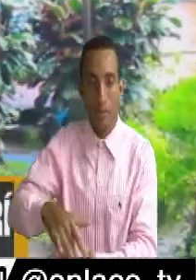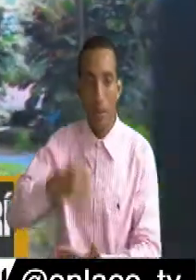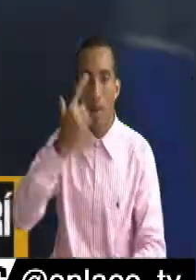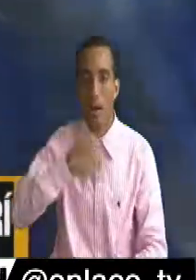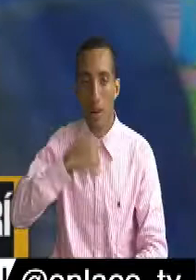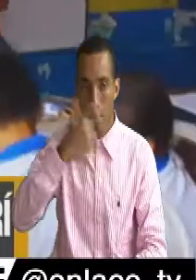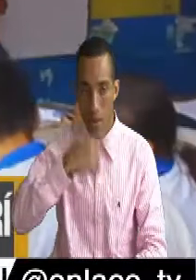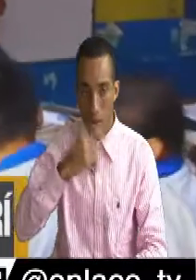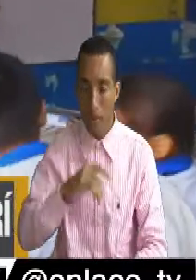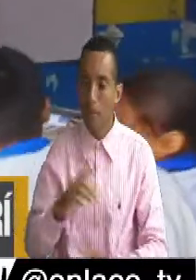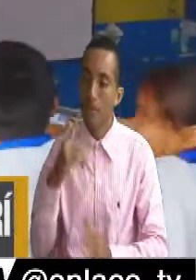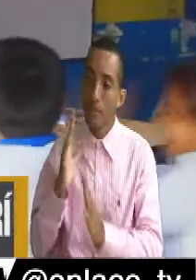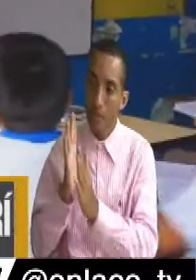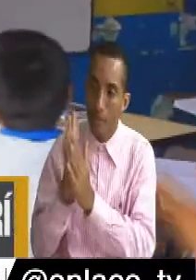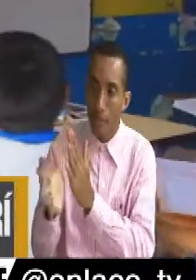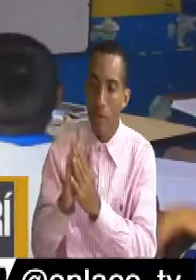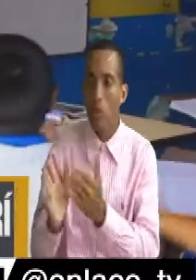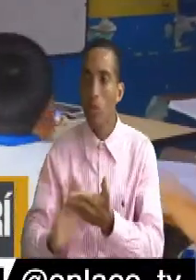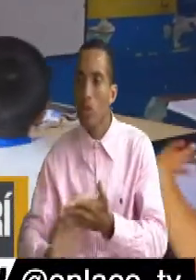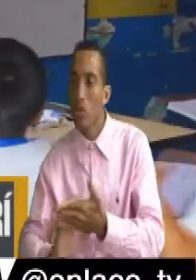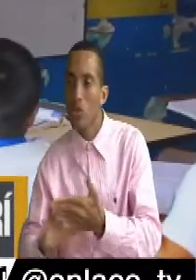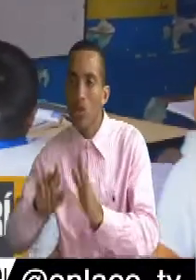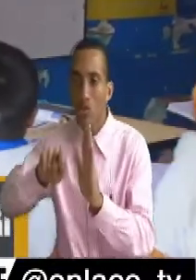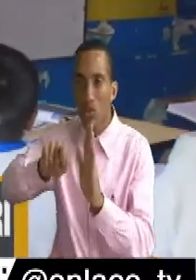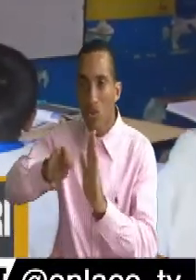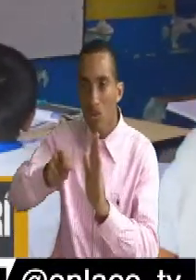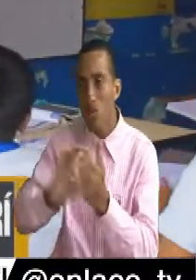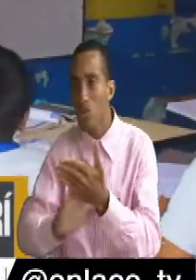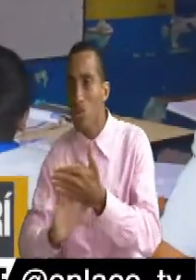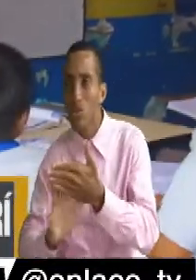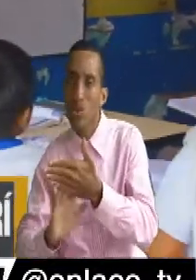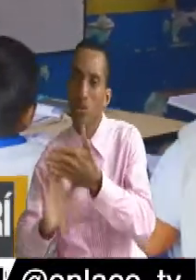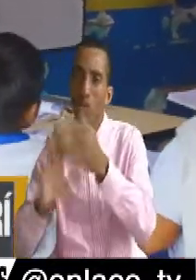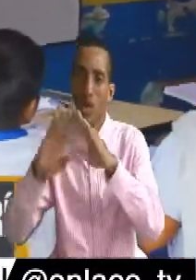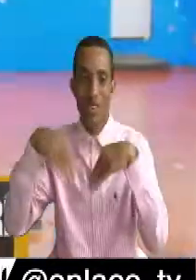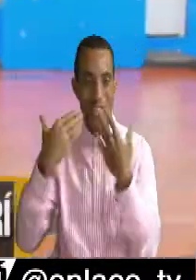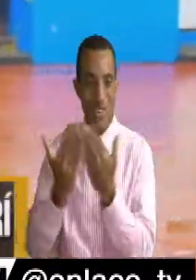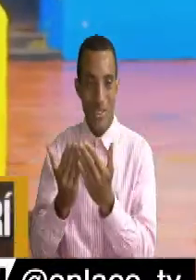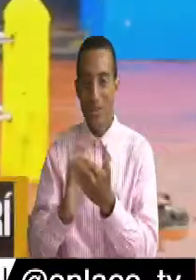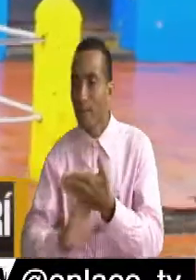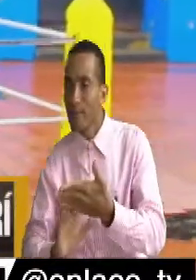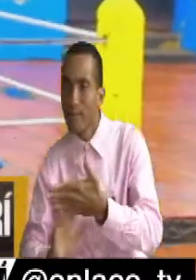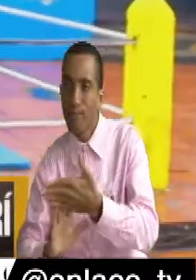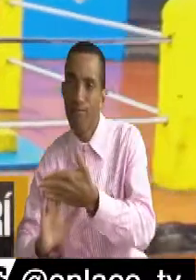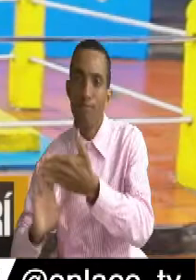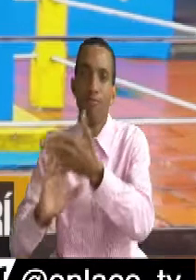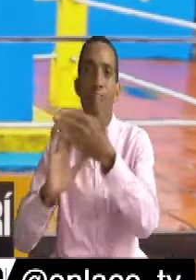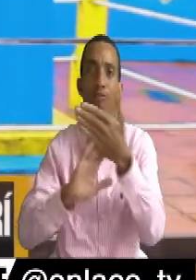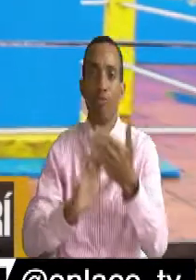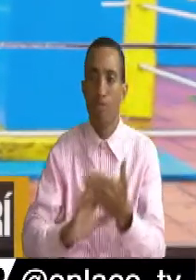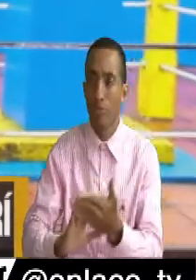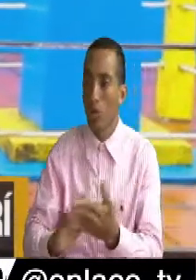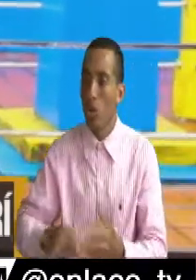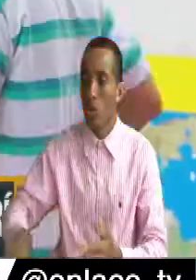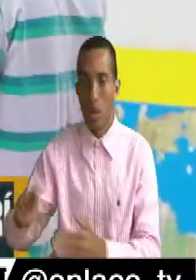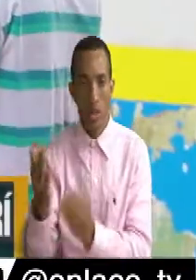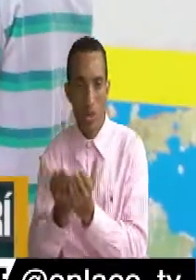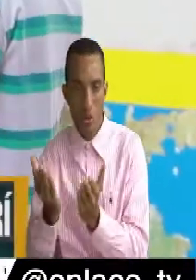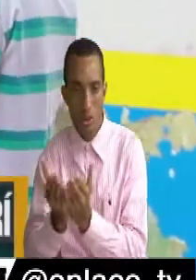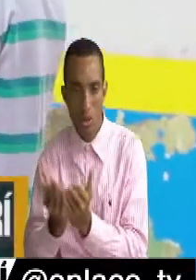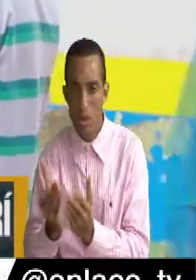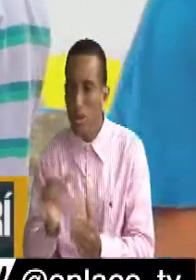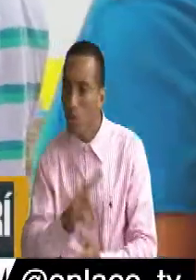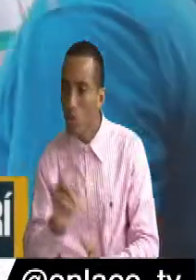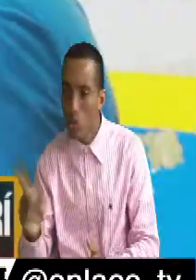población las labores de mantenimiento que se emprenderán en el colegio de esta jurisdicción y que beneficiarán a 400 estudiantes, y en ellas